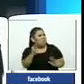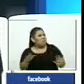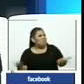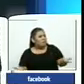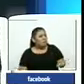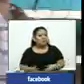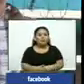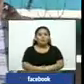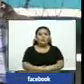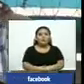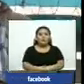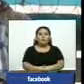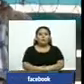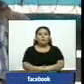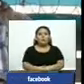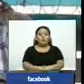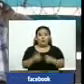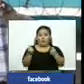continuación.